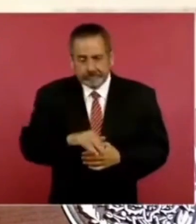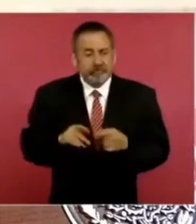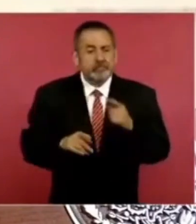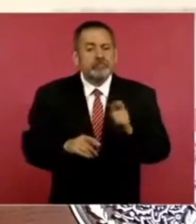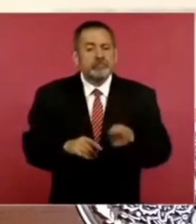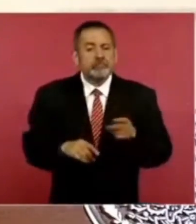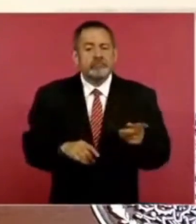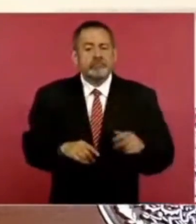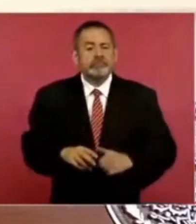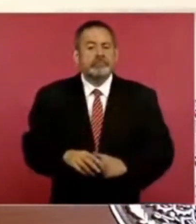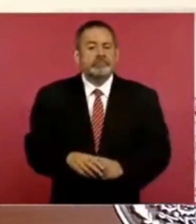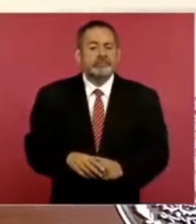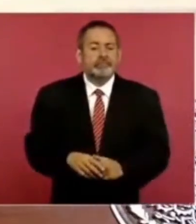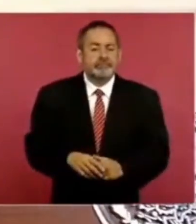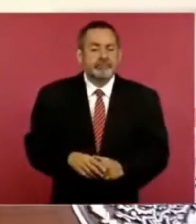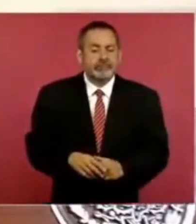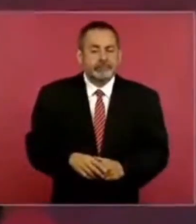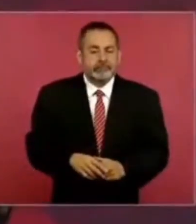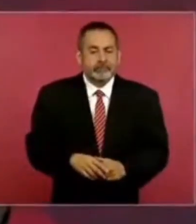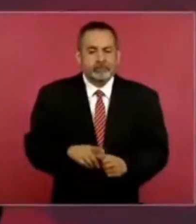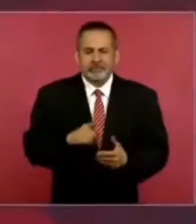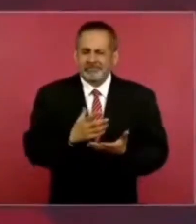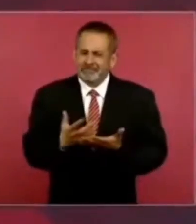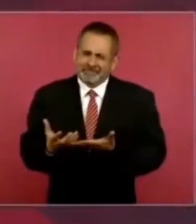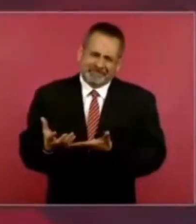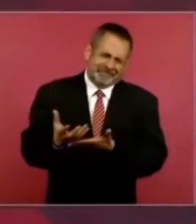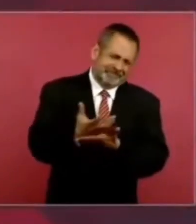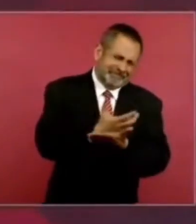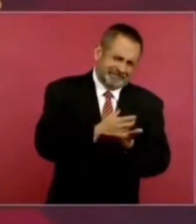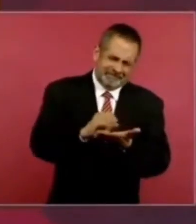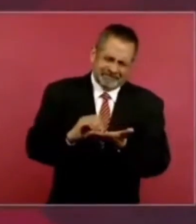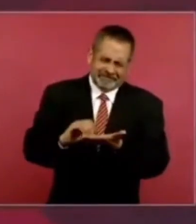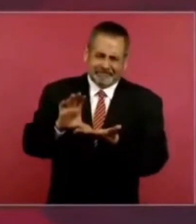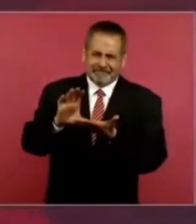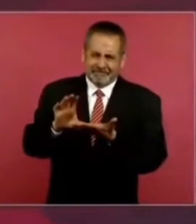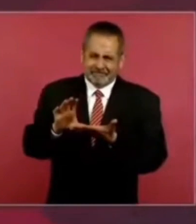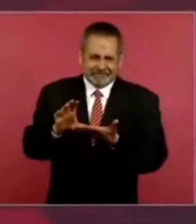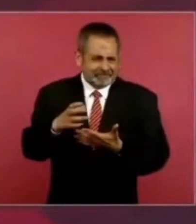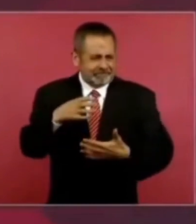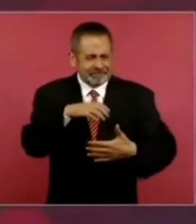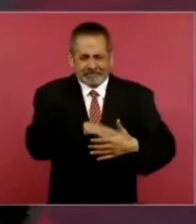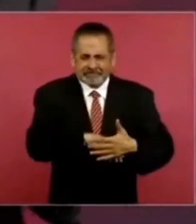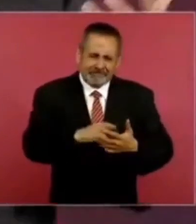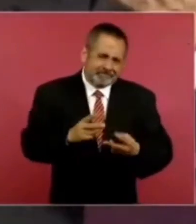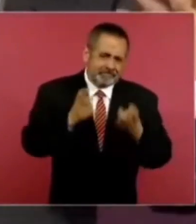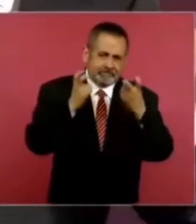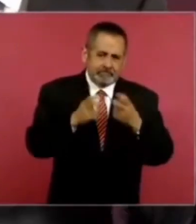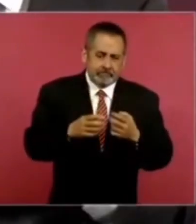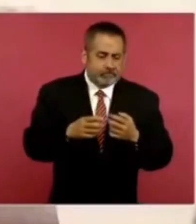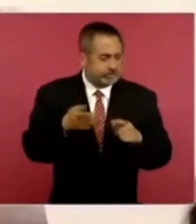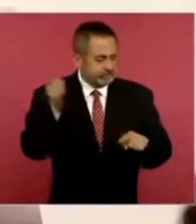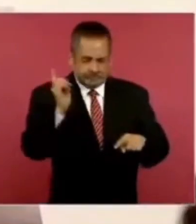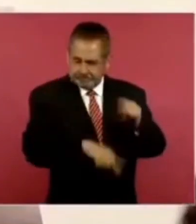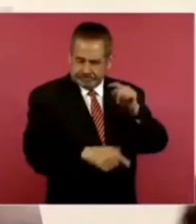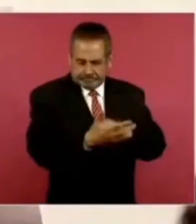sino por los montos que se recuperan para el